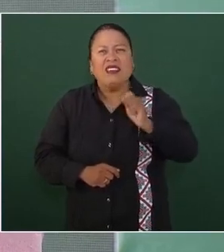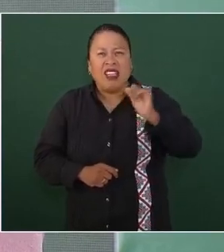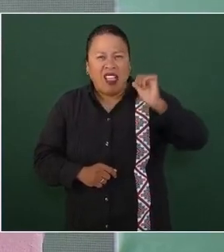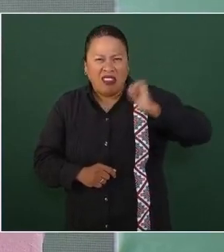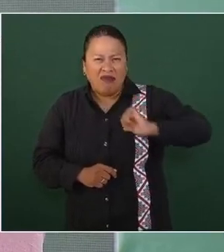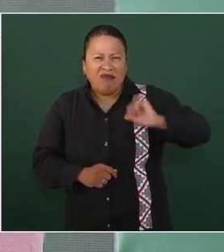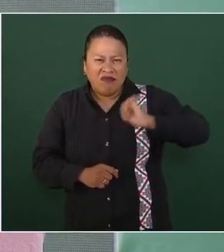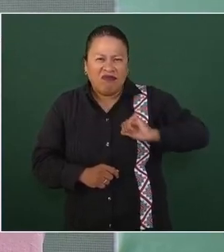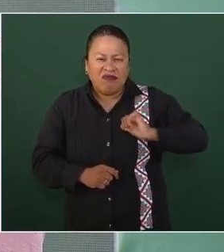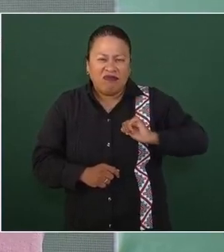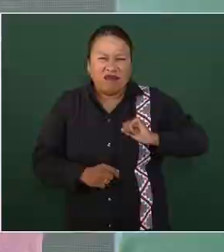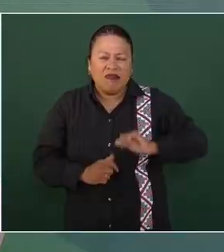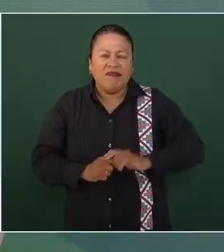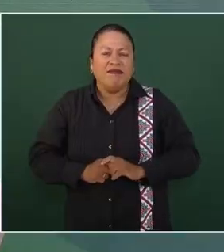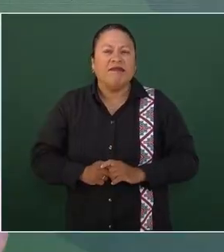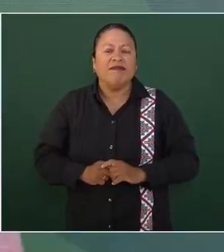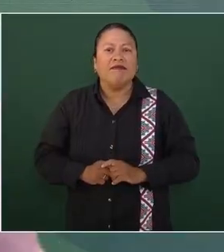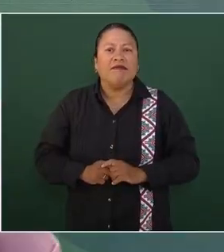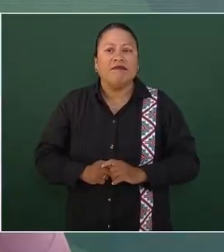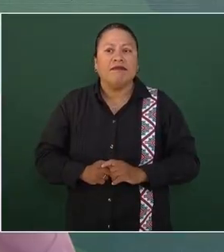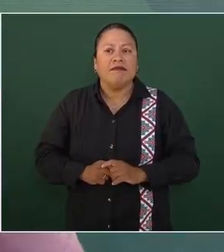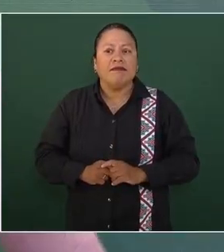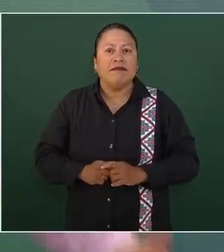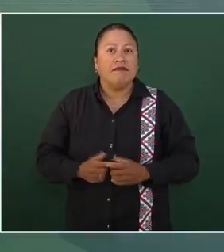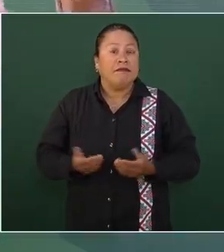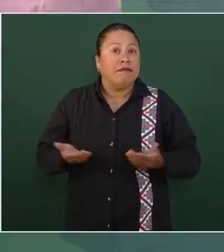y